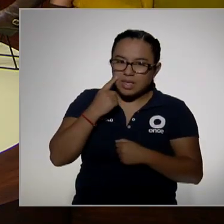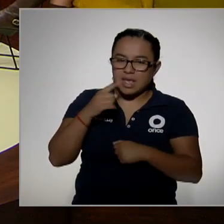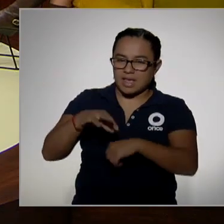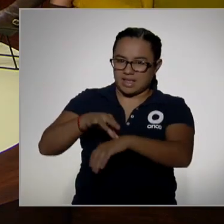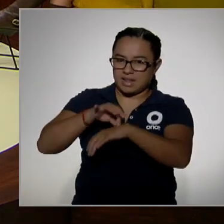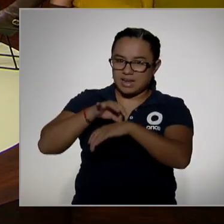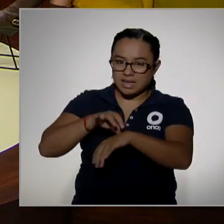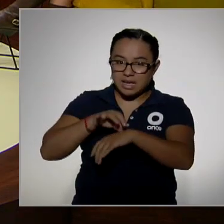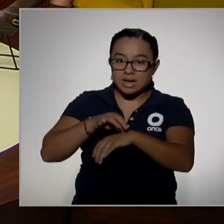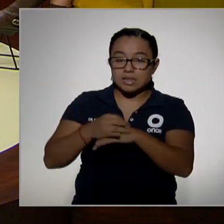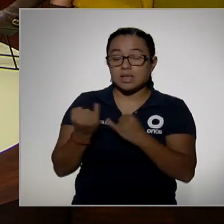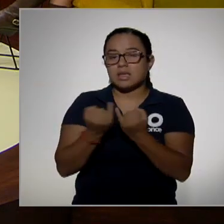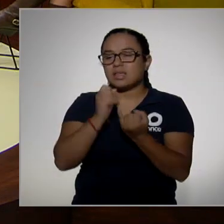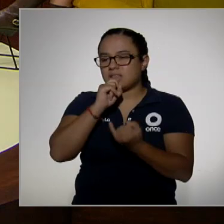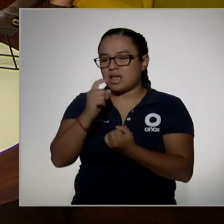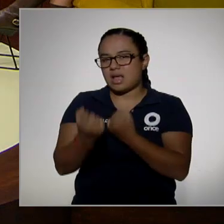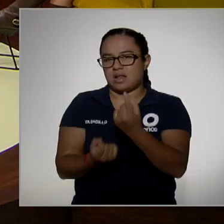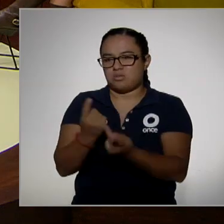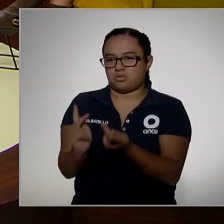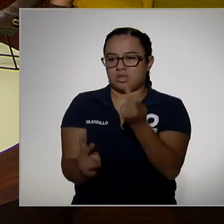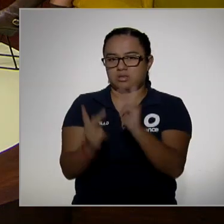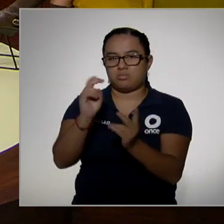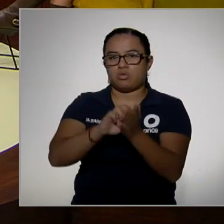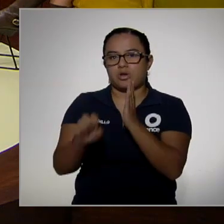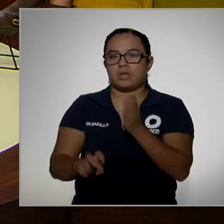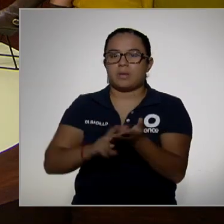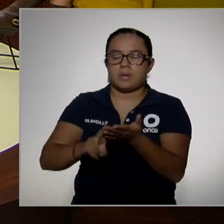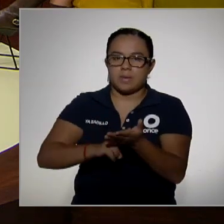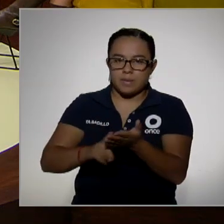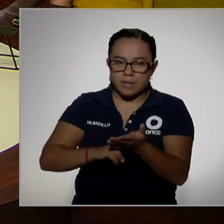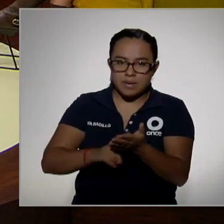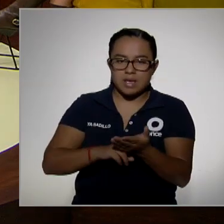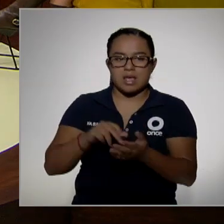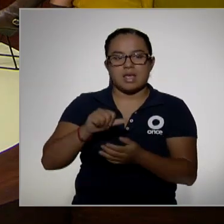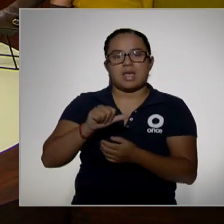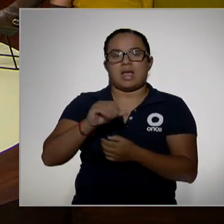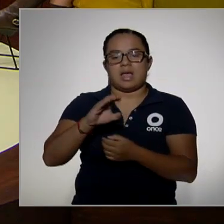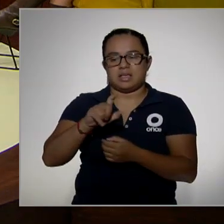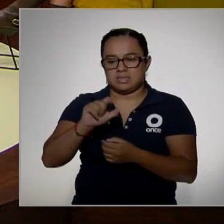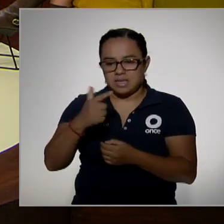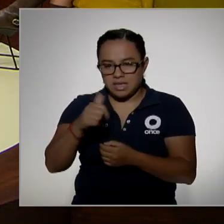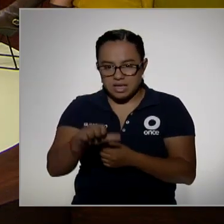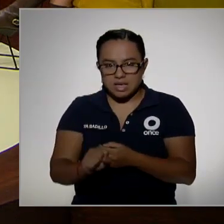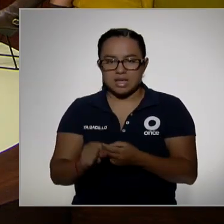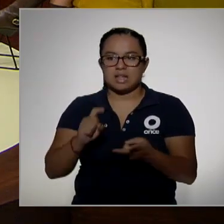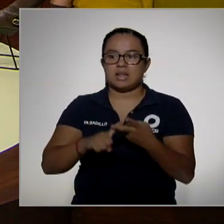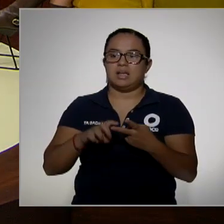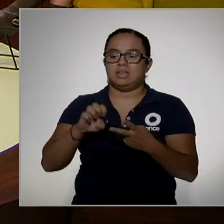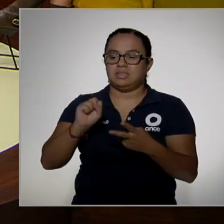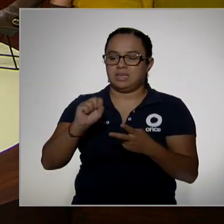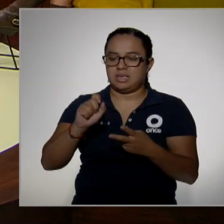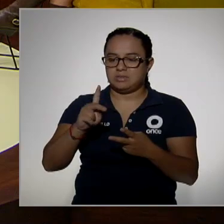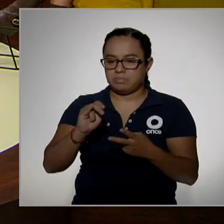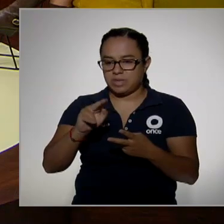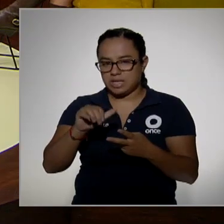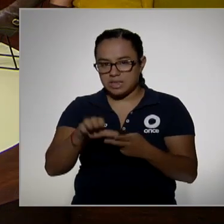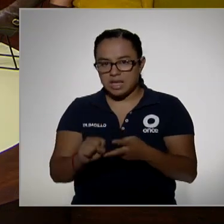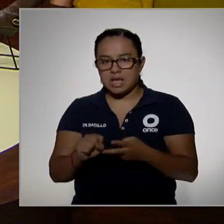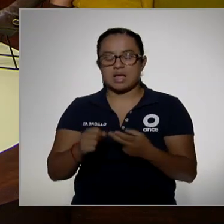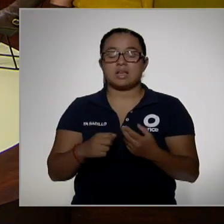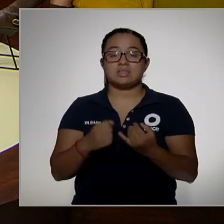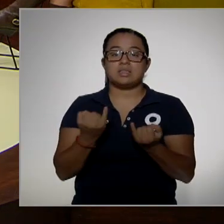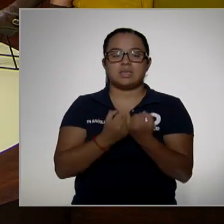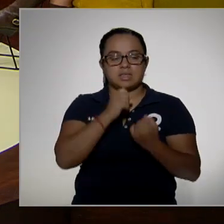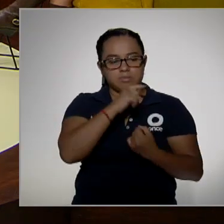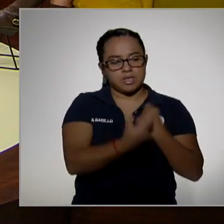y en algunas vegetales como son los verdes los berros las acelgas y las espinacas y en algunas